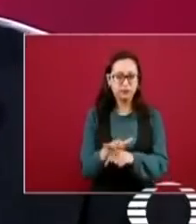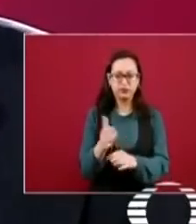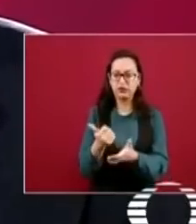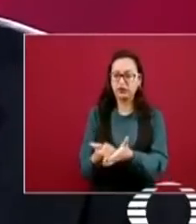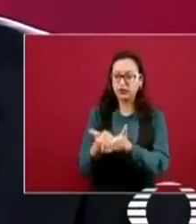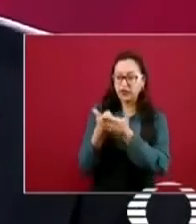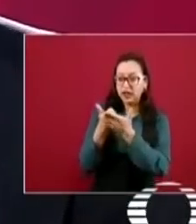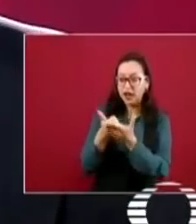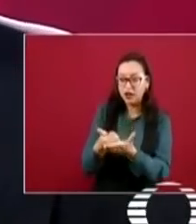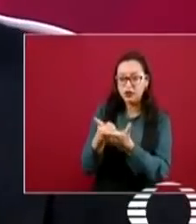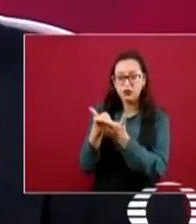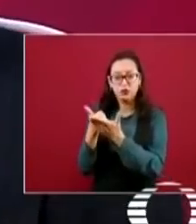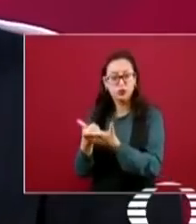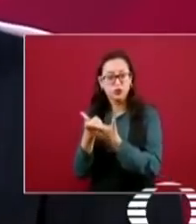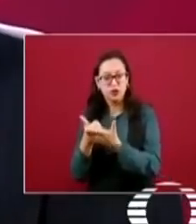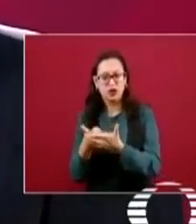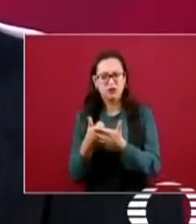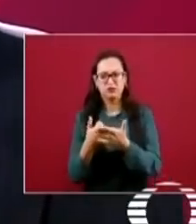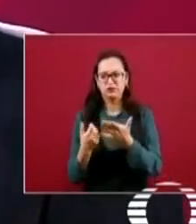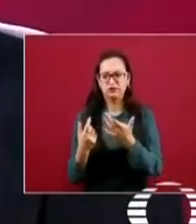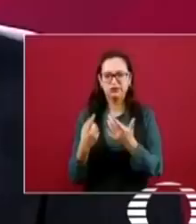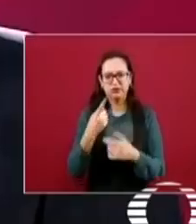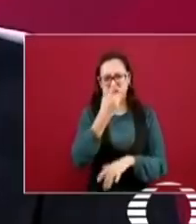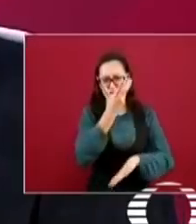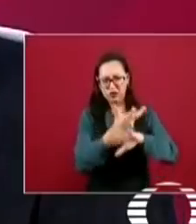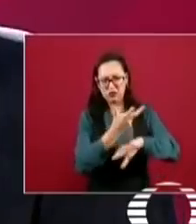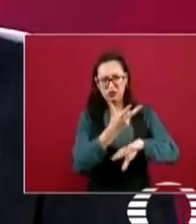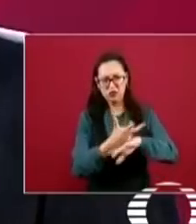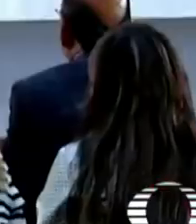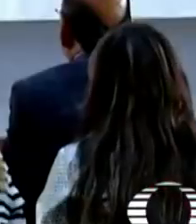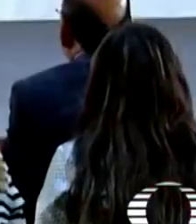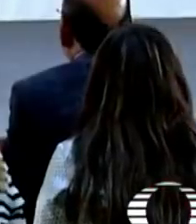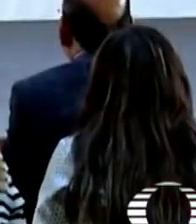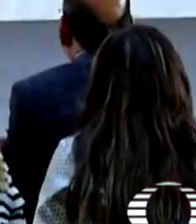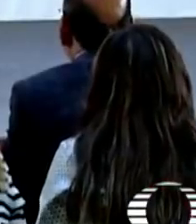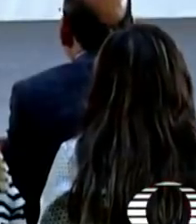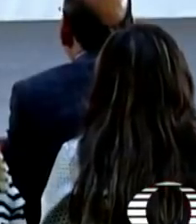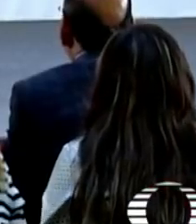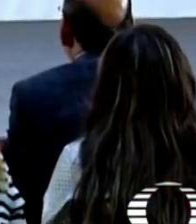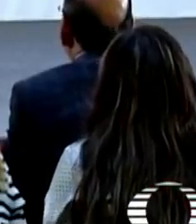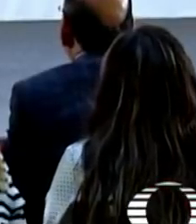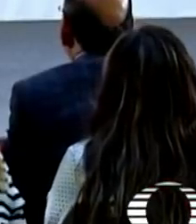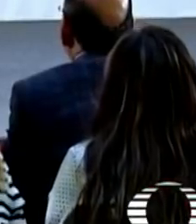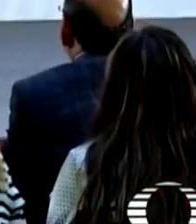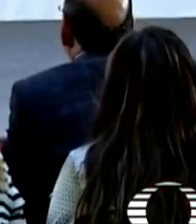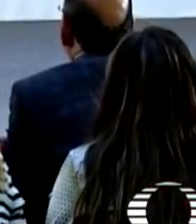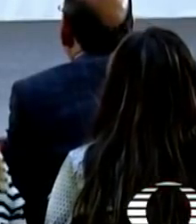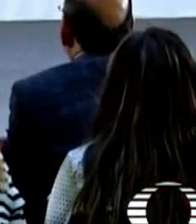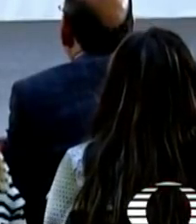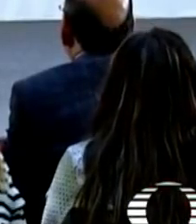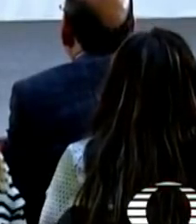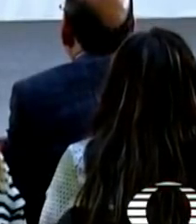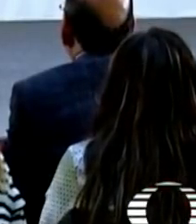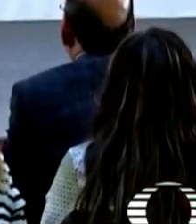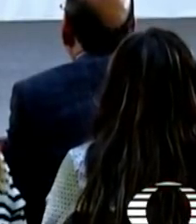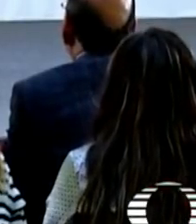a confrontarnos con el gobierno de Estados Unidos. Si les no hay nada. Contesto